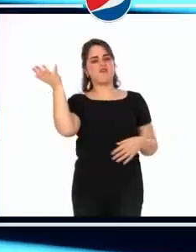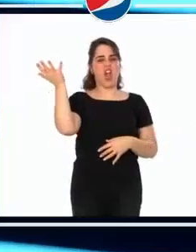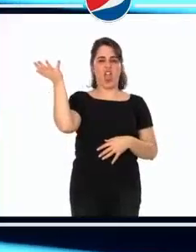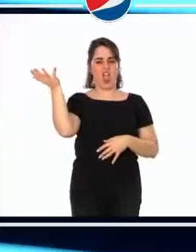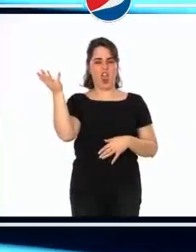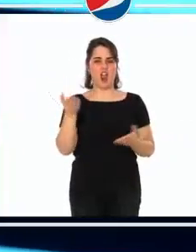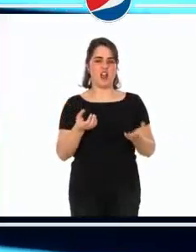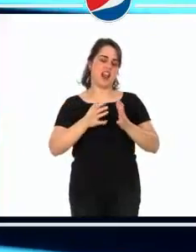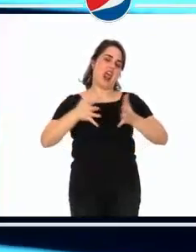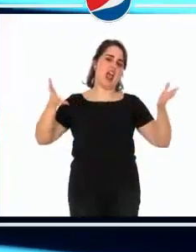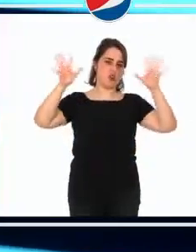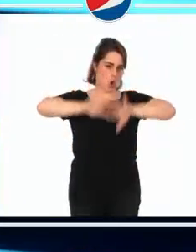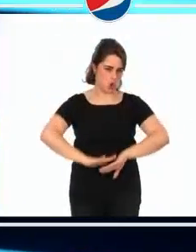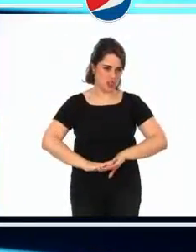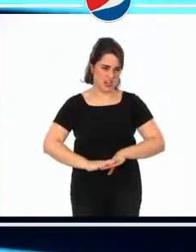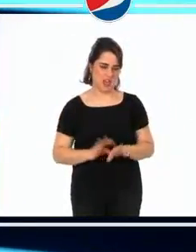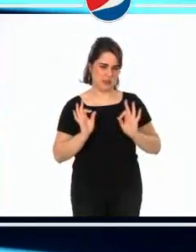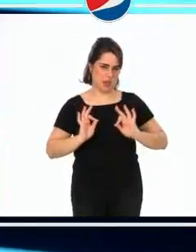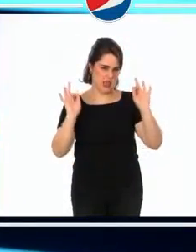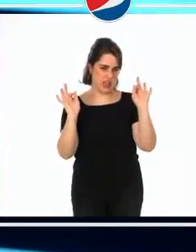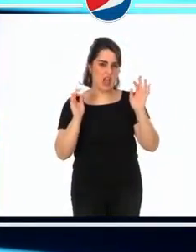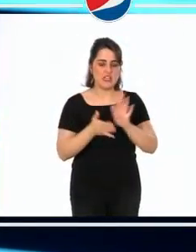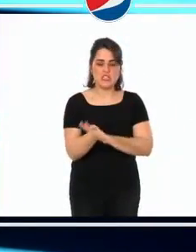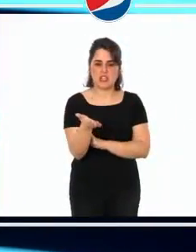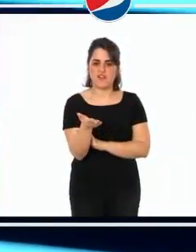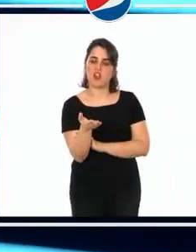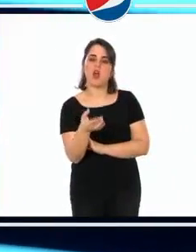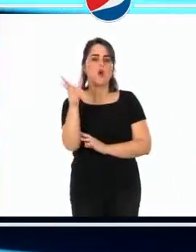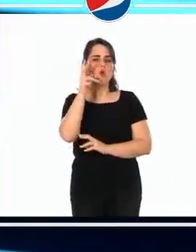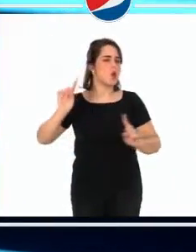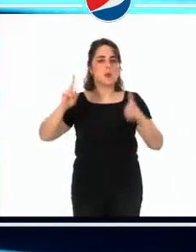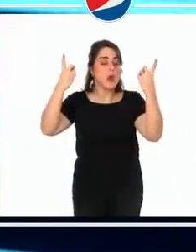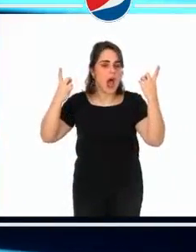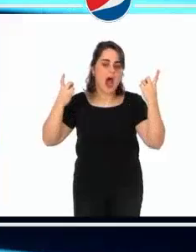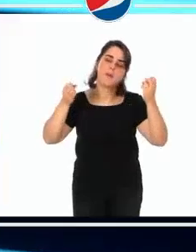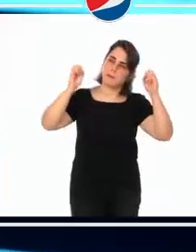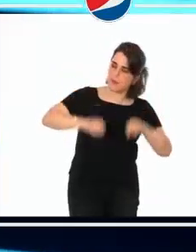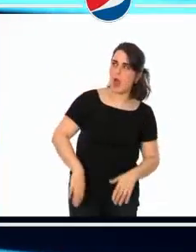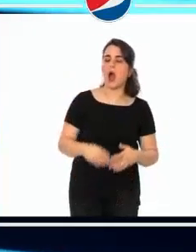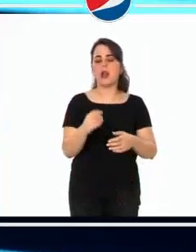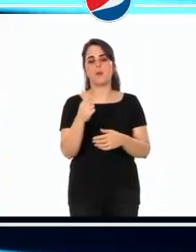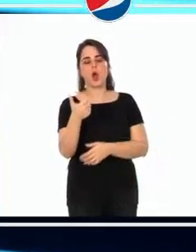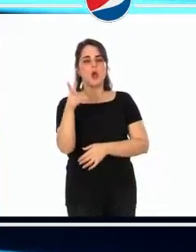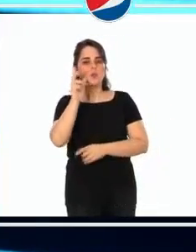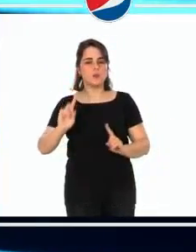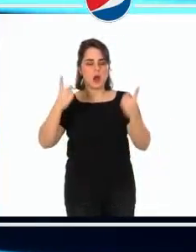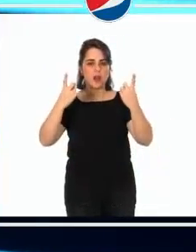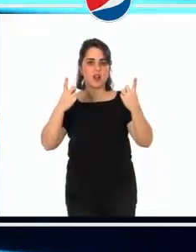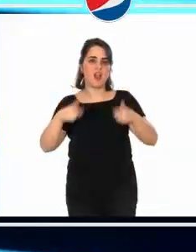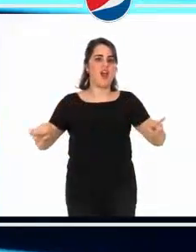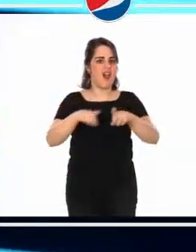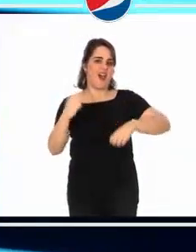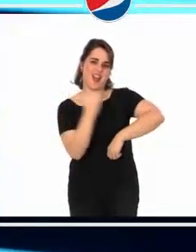más no se lo creo ni ella. No, lo que más he escuchado… Claro, que vale, cabezada, lo que más he escuchado… Rafael. Villancicos, que yo soy muy